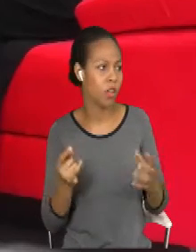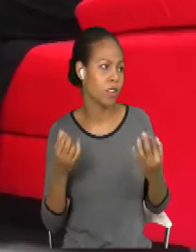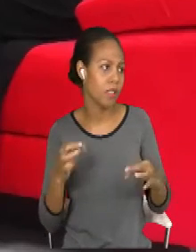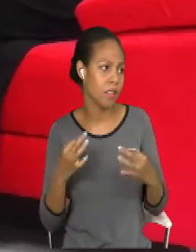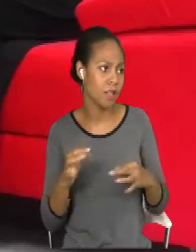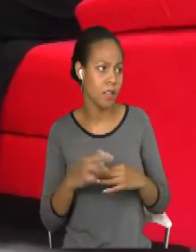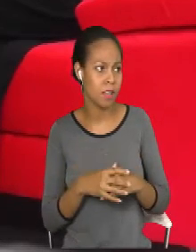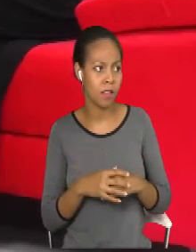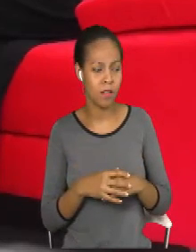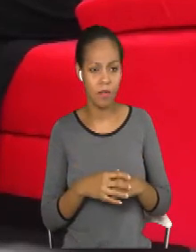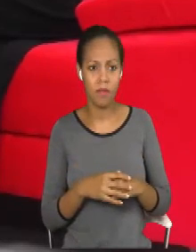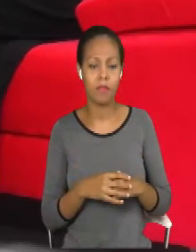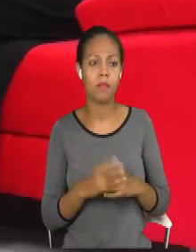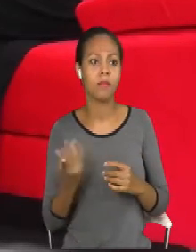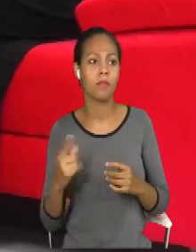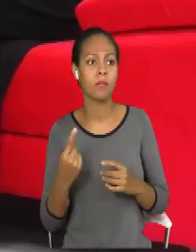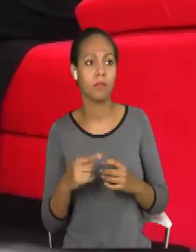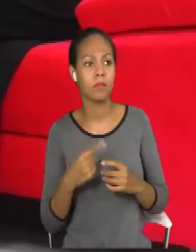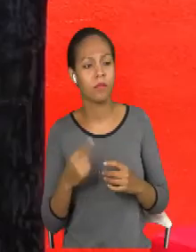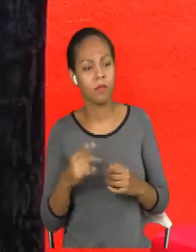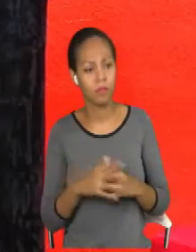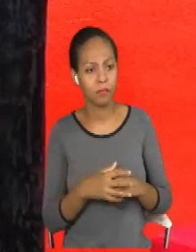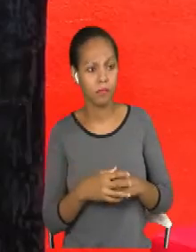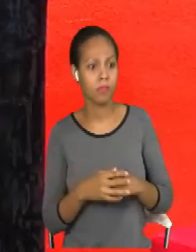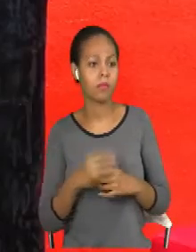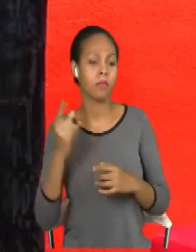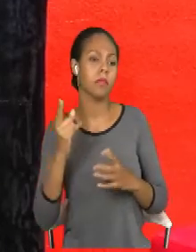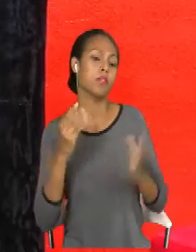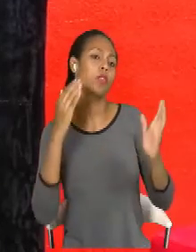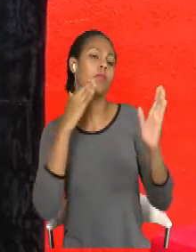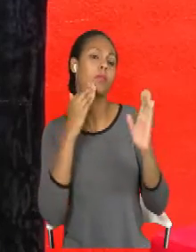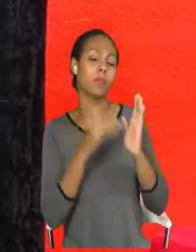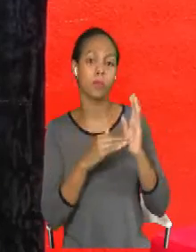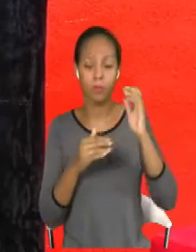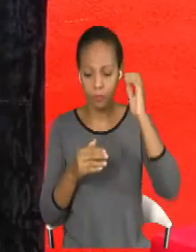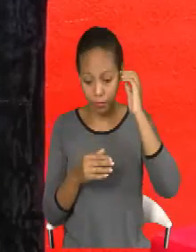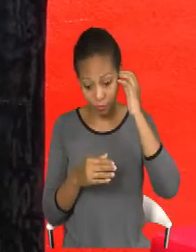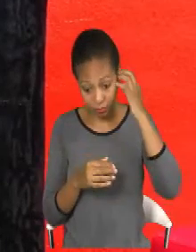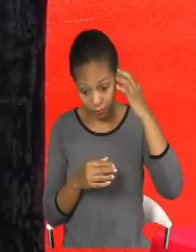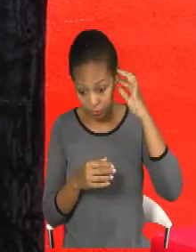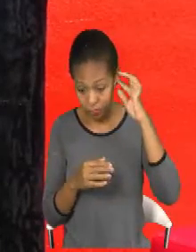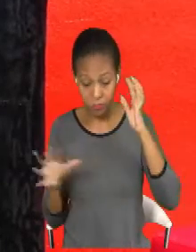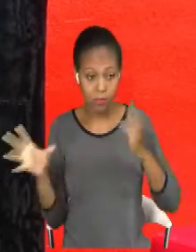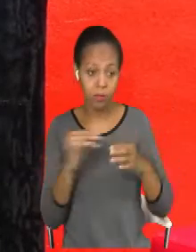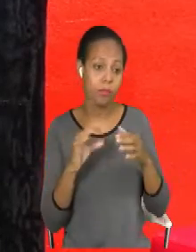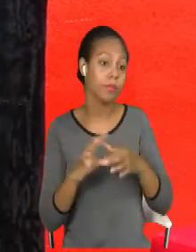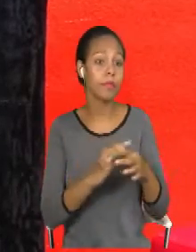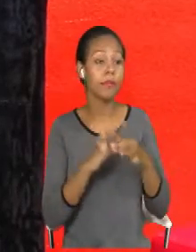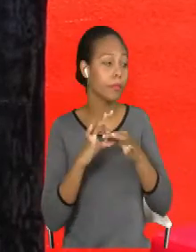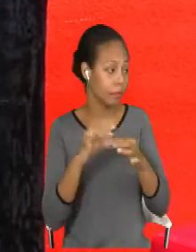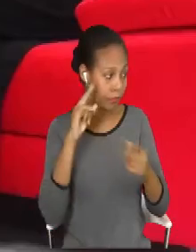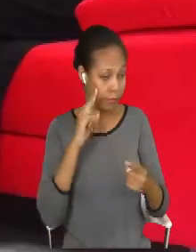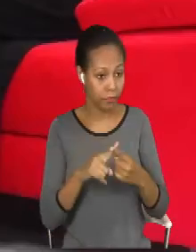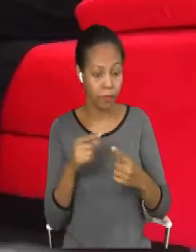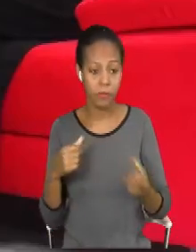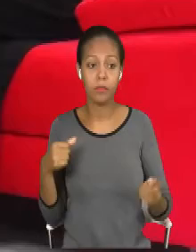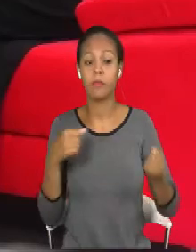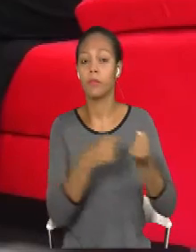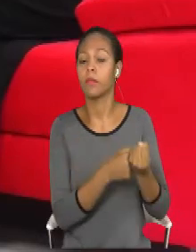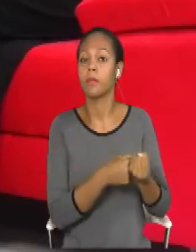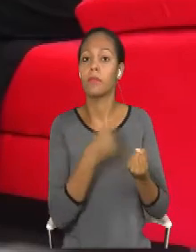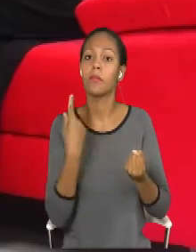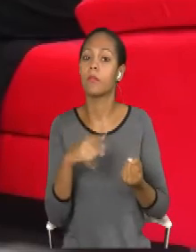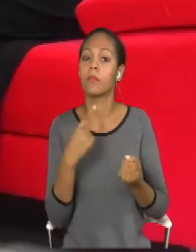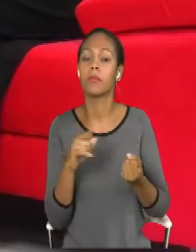que lo hacemos jóvenes que estamos unidos por una causa, y es la causa de llevar el